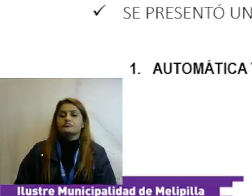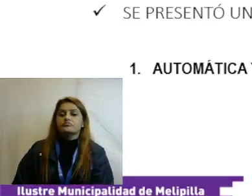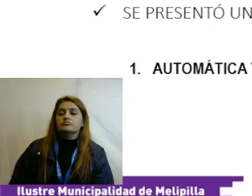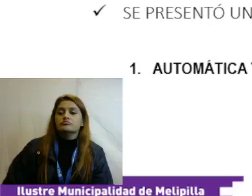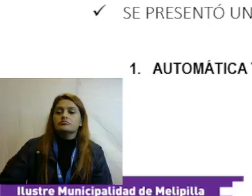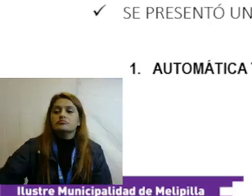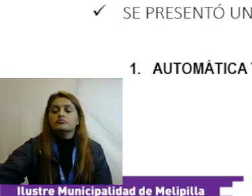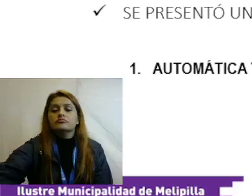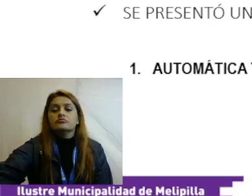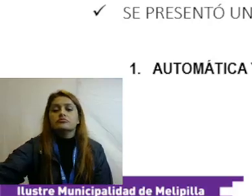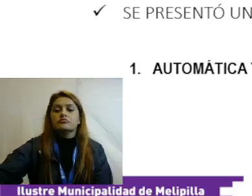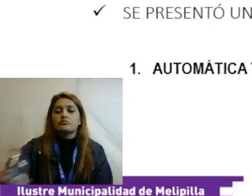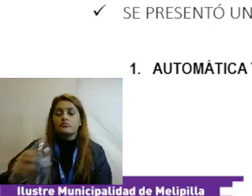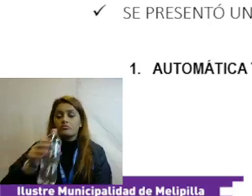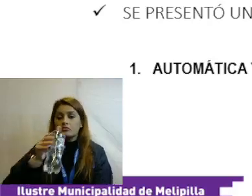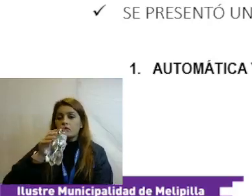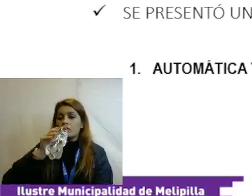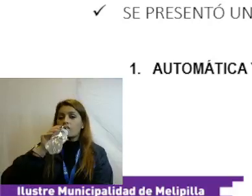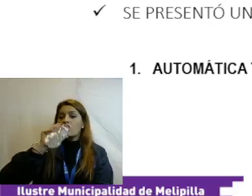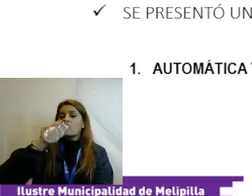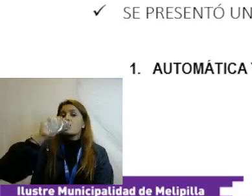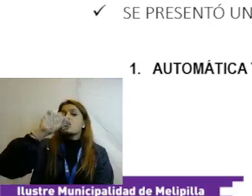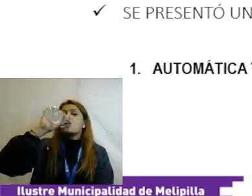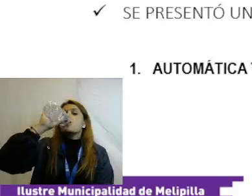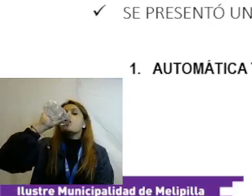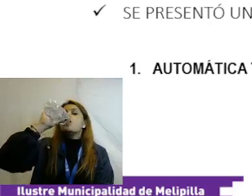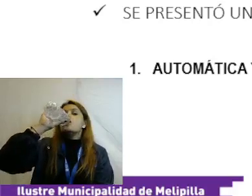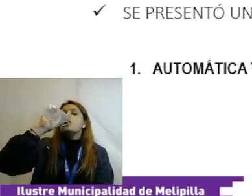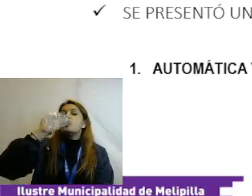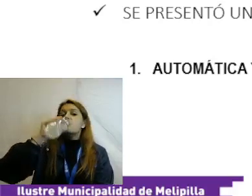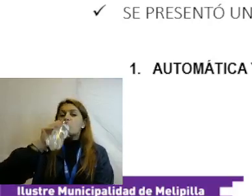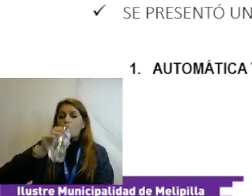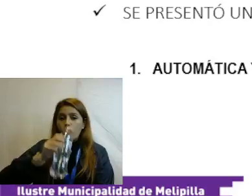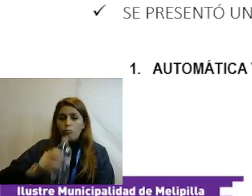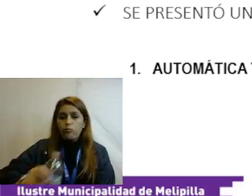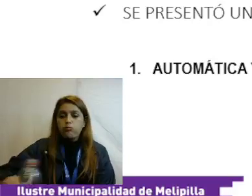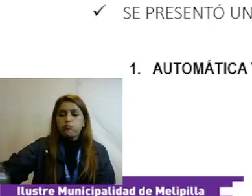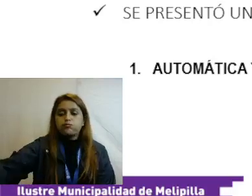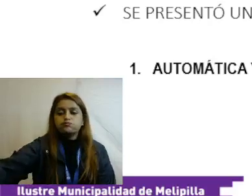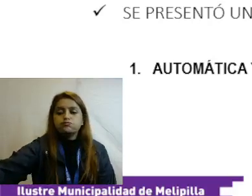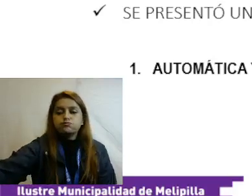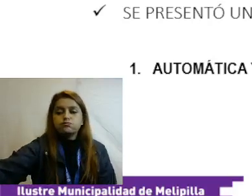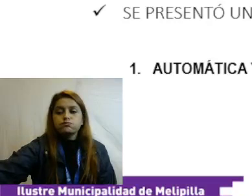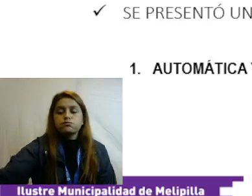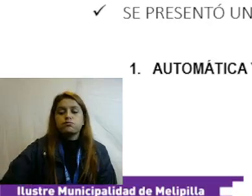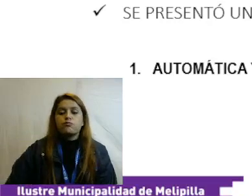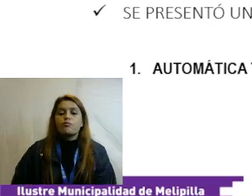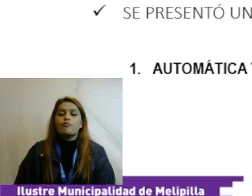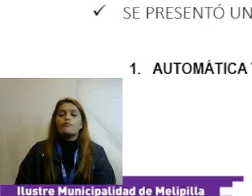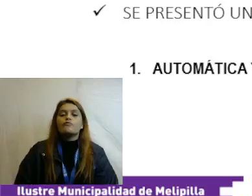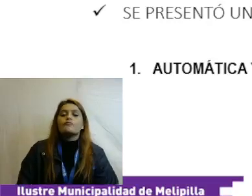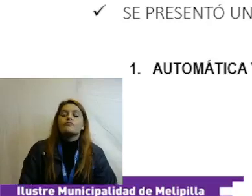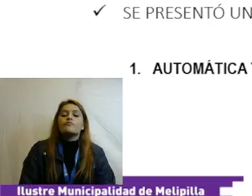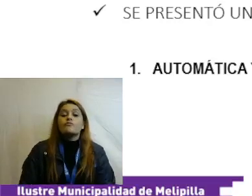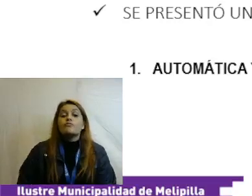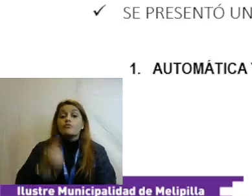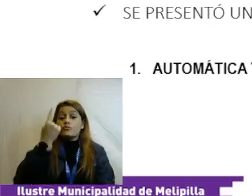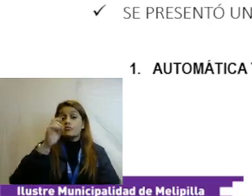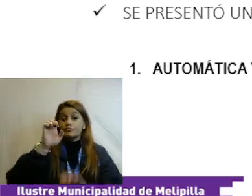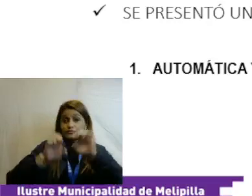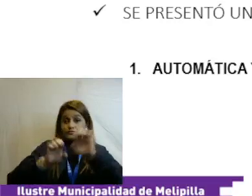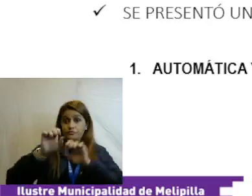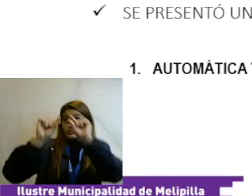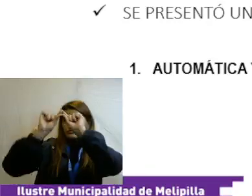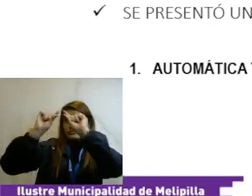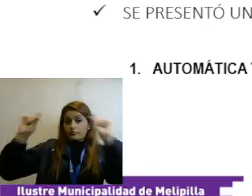marzo se responde a las consultas, 4 de abril se realiza la apertura. Se presenta un solo oferente que corresponde a